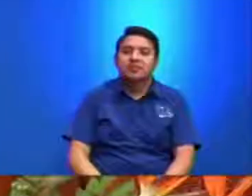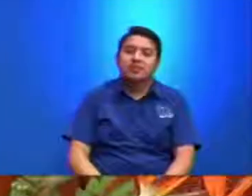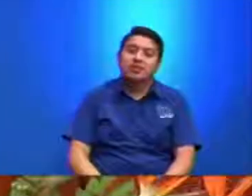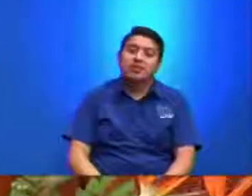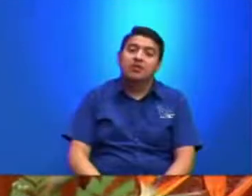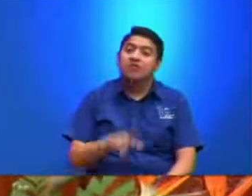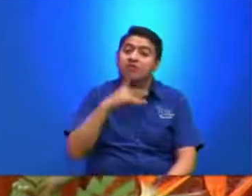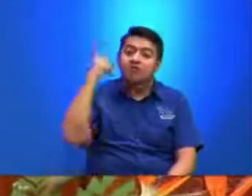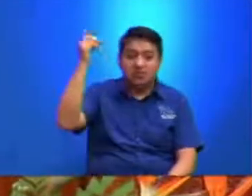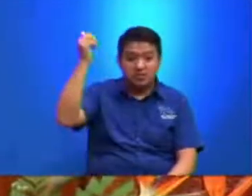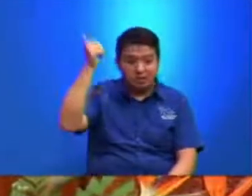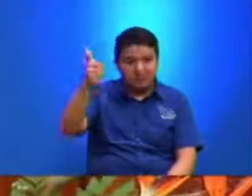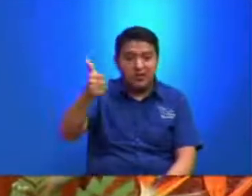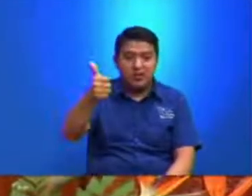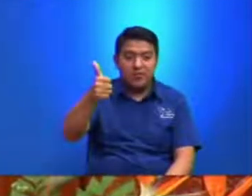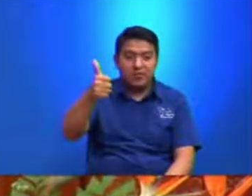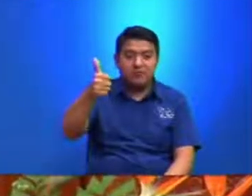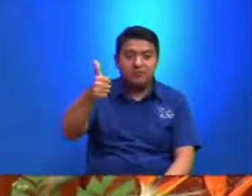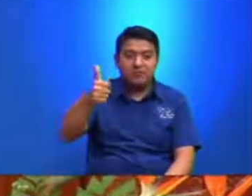Dios es bueno.